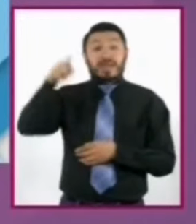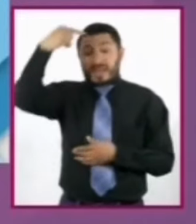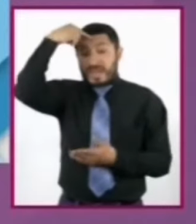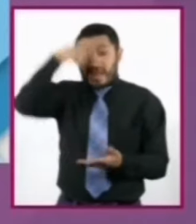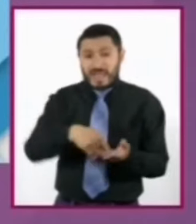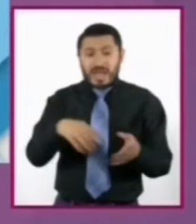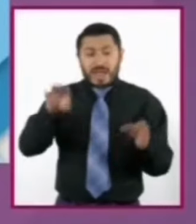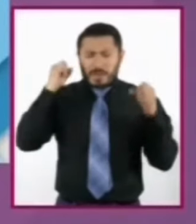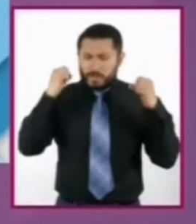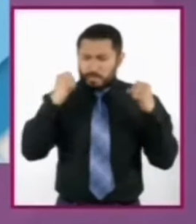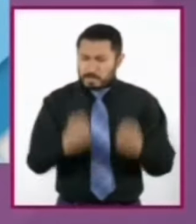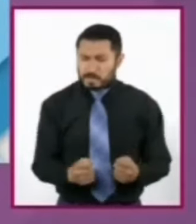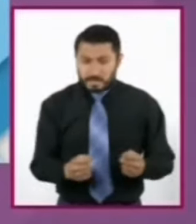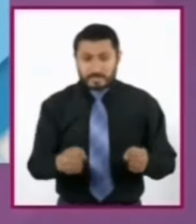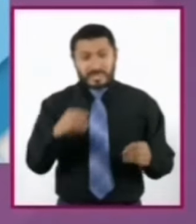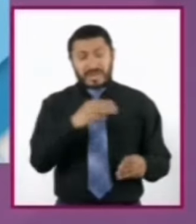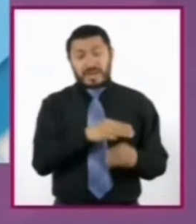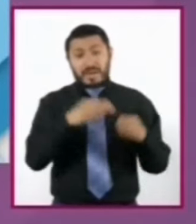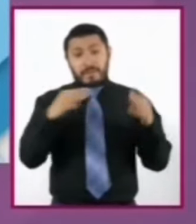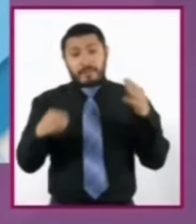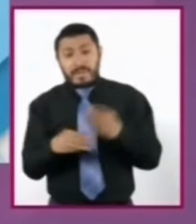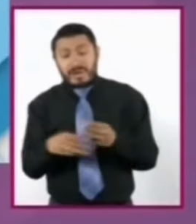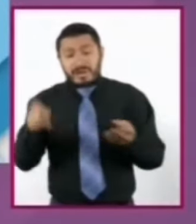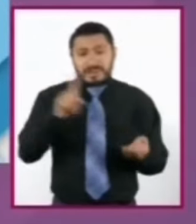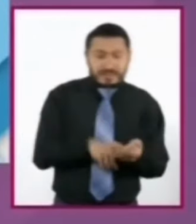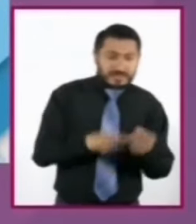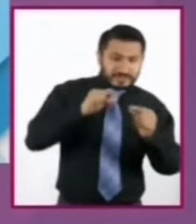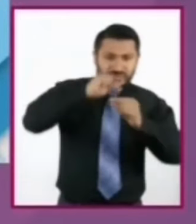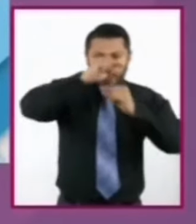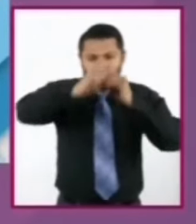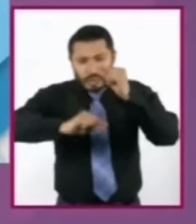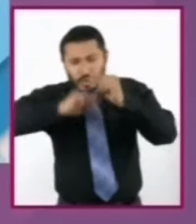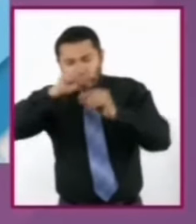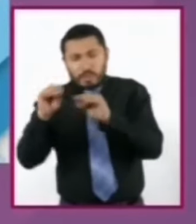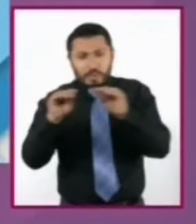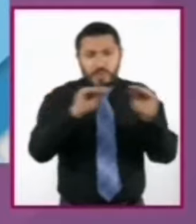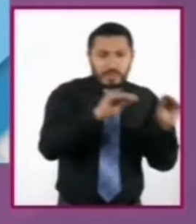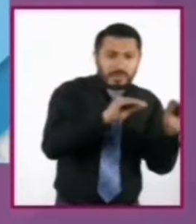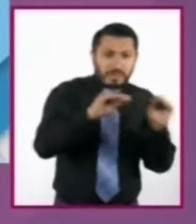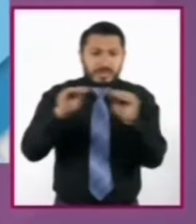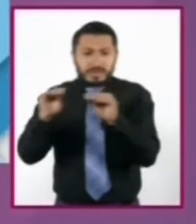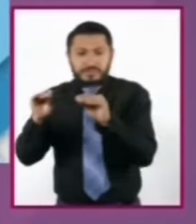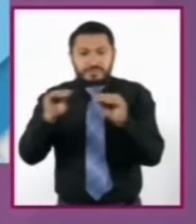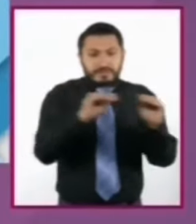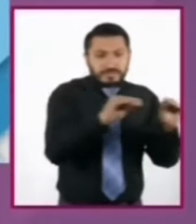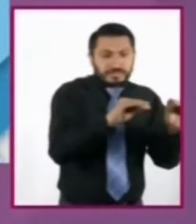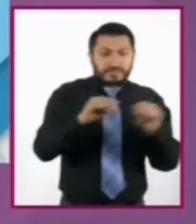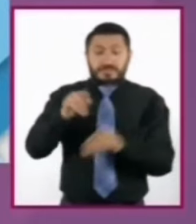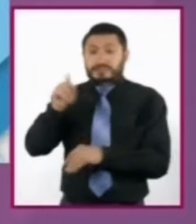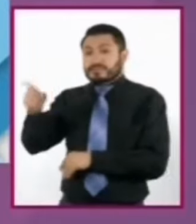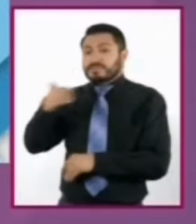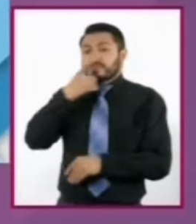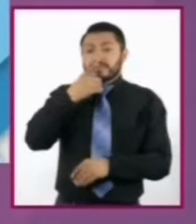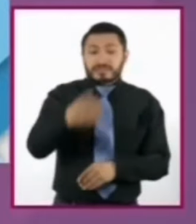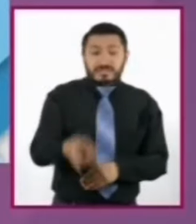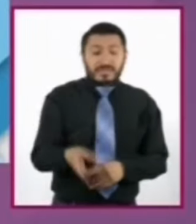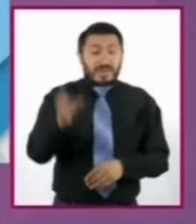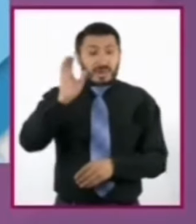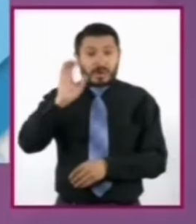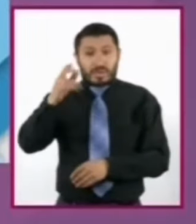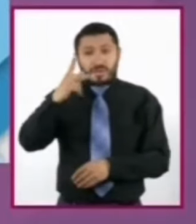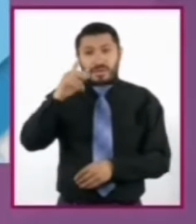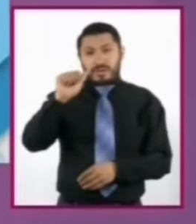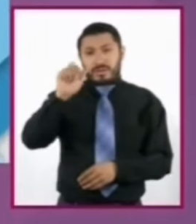encontraba constituida por átomos y moléculas en constante movimiento. Dijo que cuando una partícula